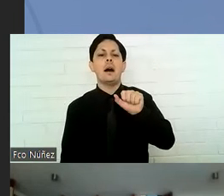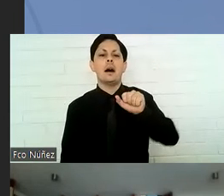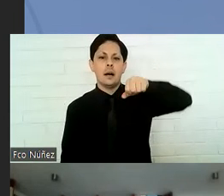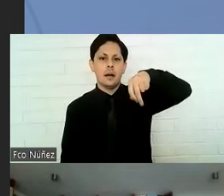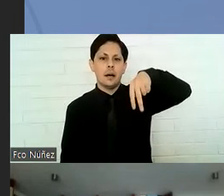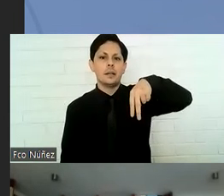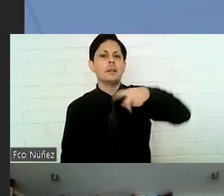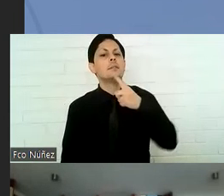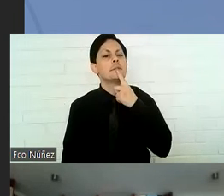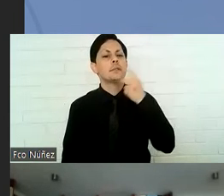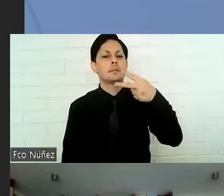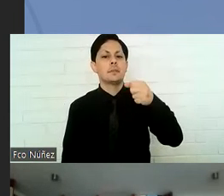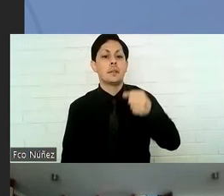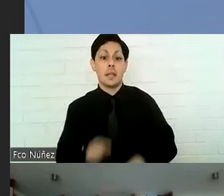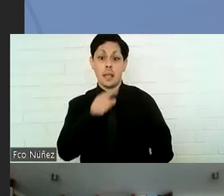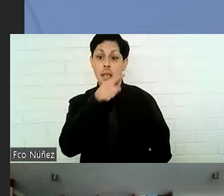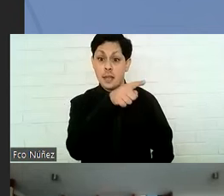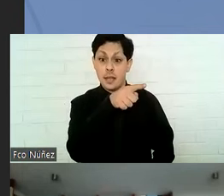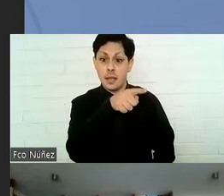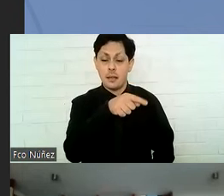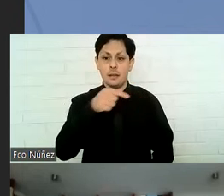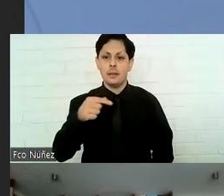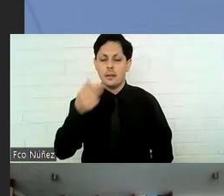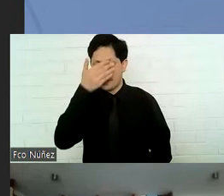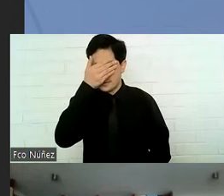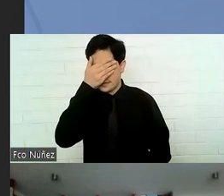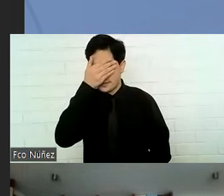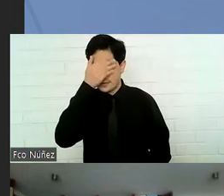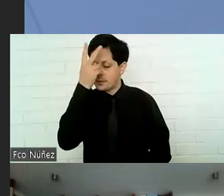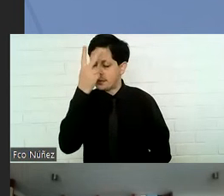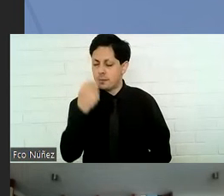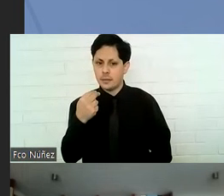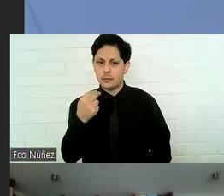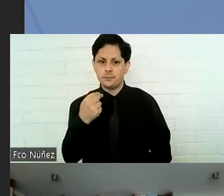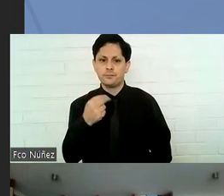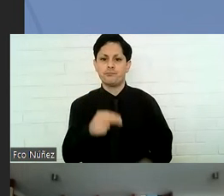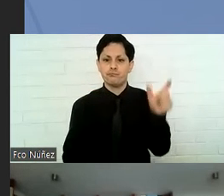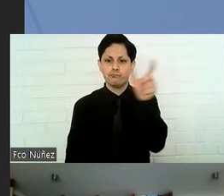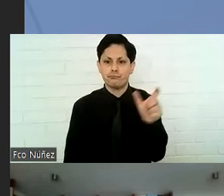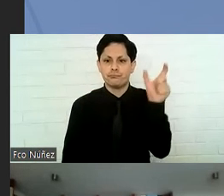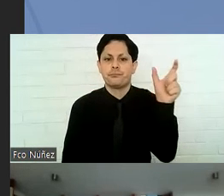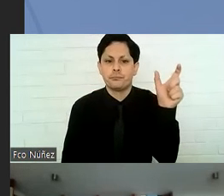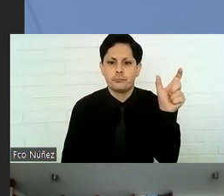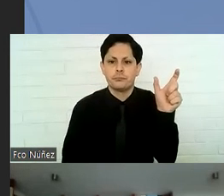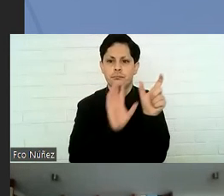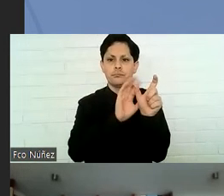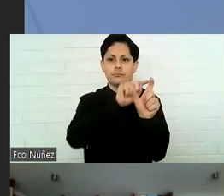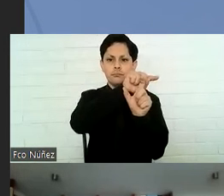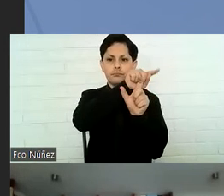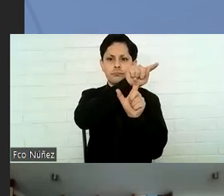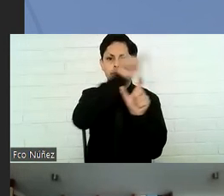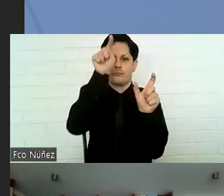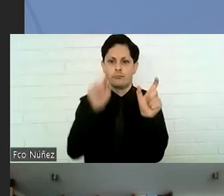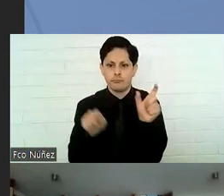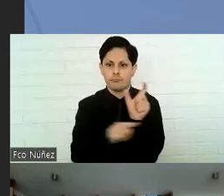Es imposible estar trabajando categorías que encierran. La condición humana